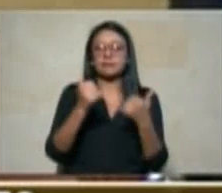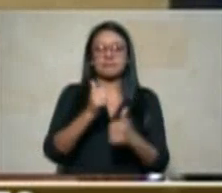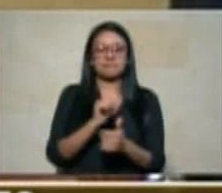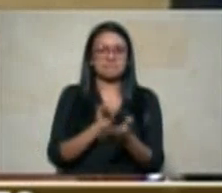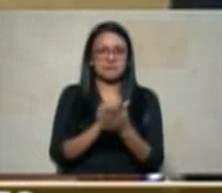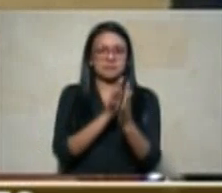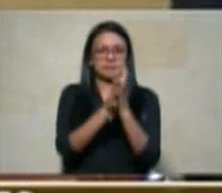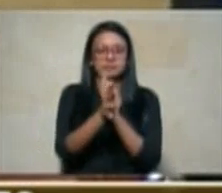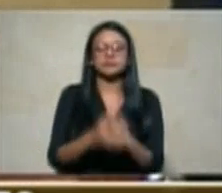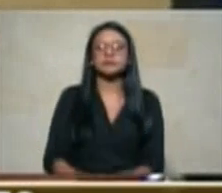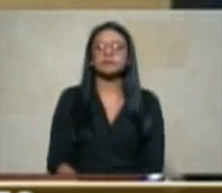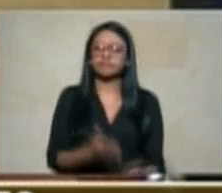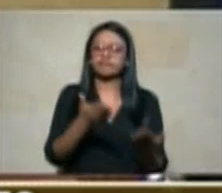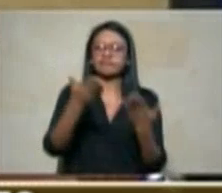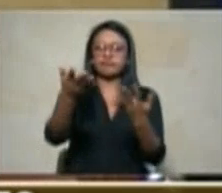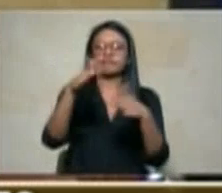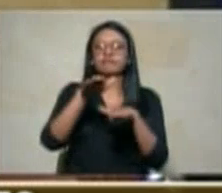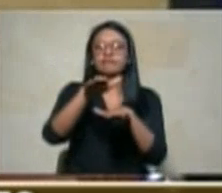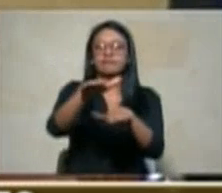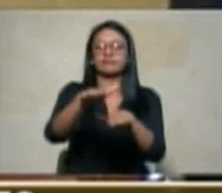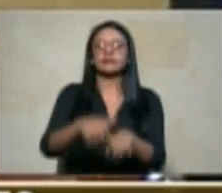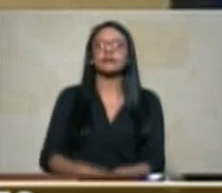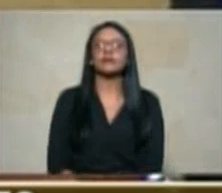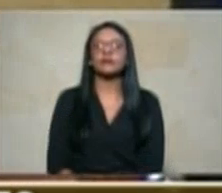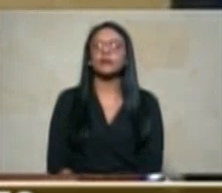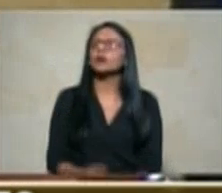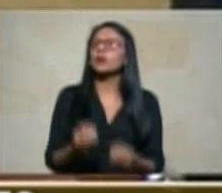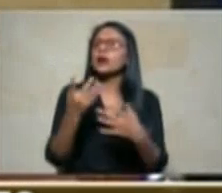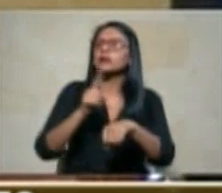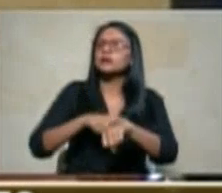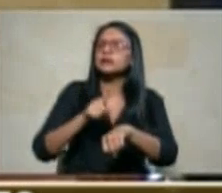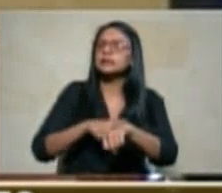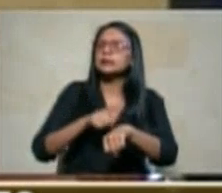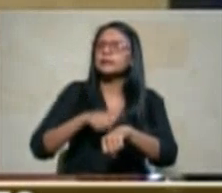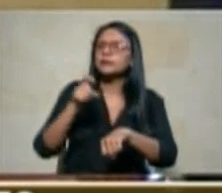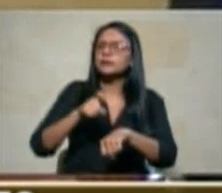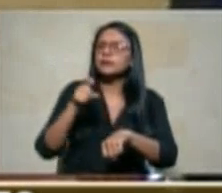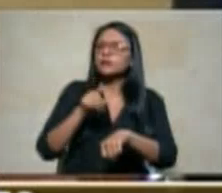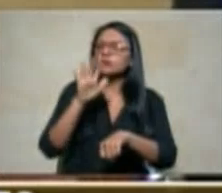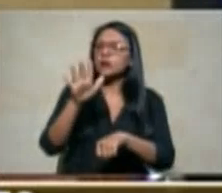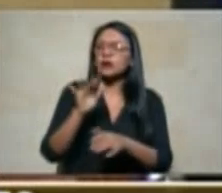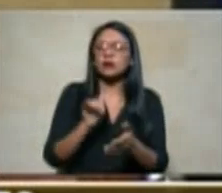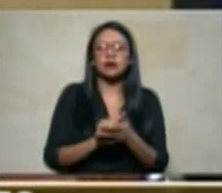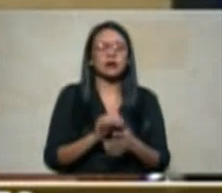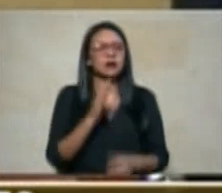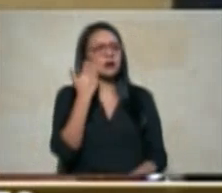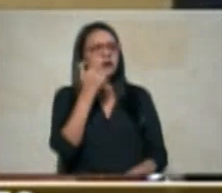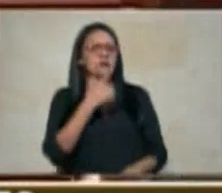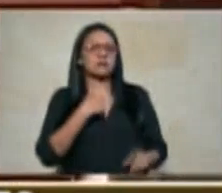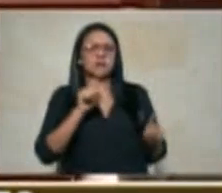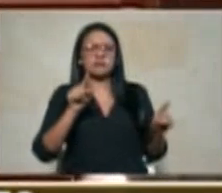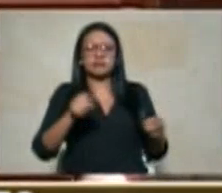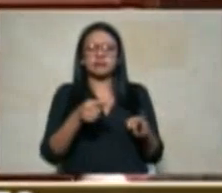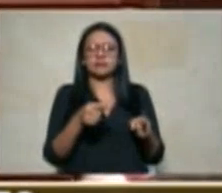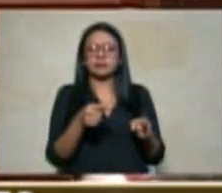¿Cuánto tiempo necesita para su intervención? No, voy a ser muy sucinta para cerrar adelante ya el debate. Adelante,